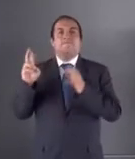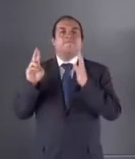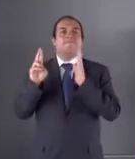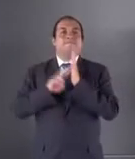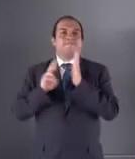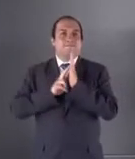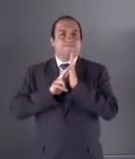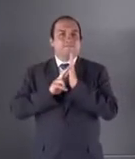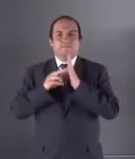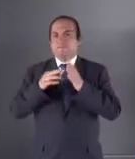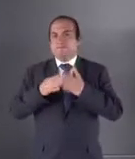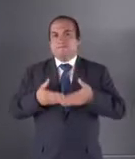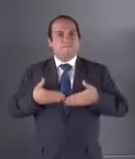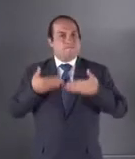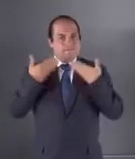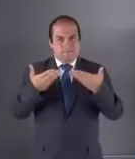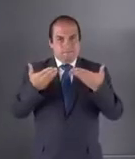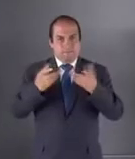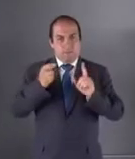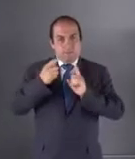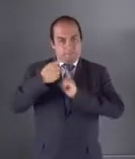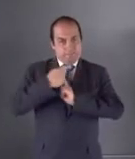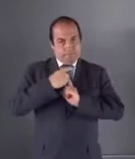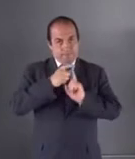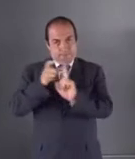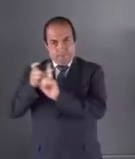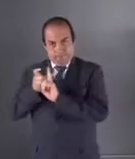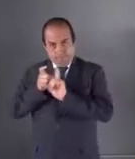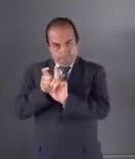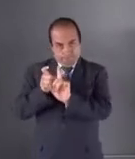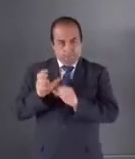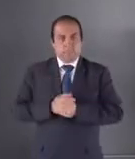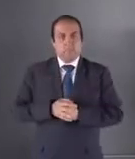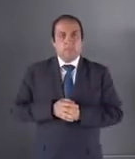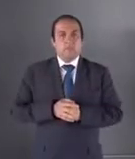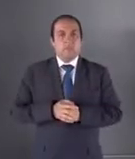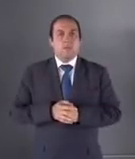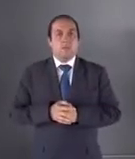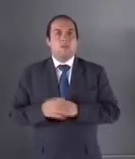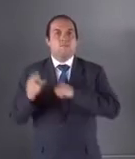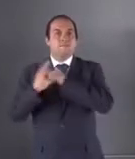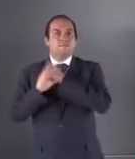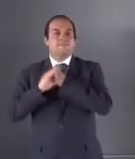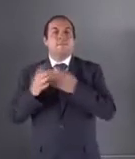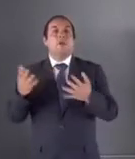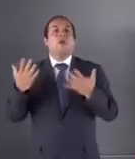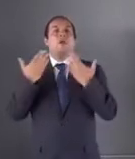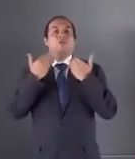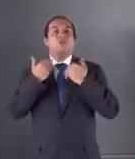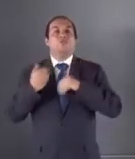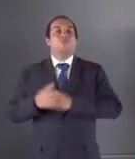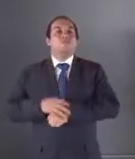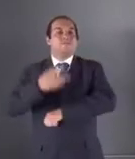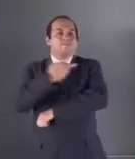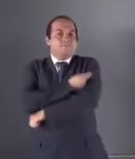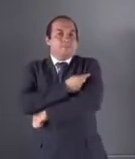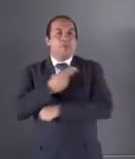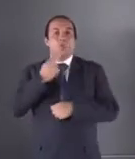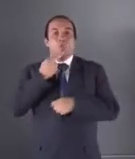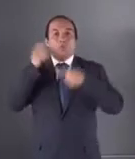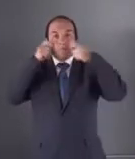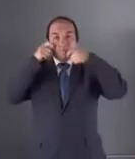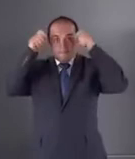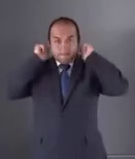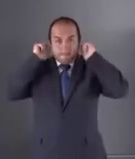guardia, protégete y protege a los demás. Mientras no haya vacuna, usa cubrebocas, sana distancia